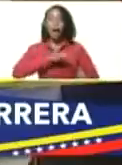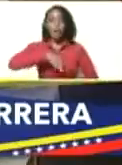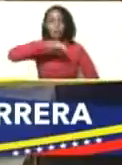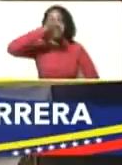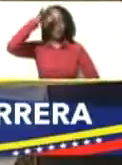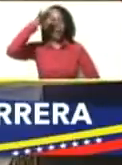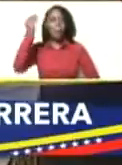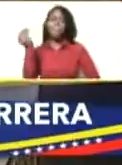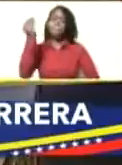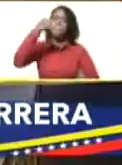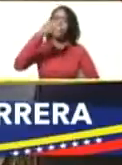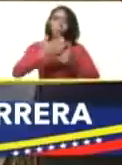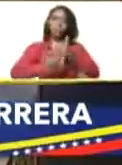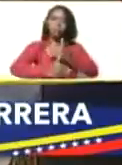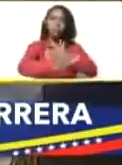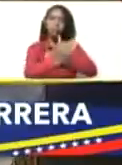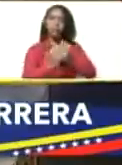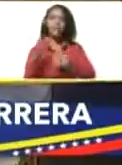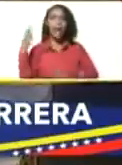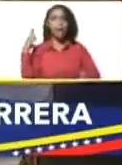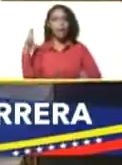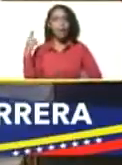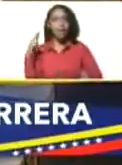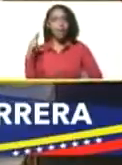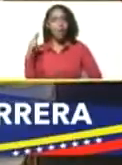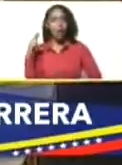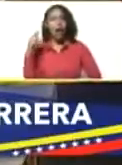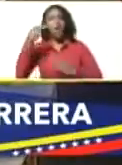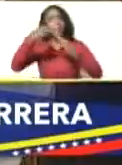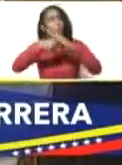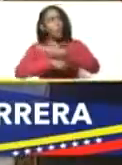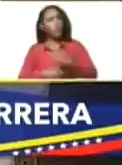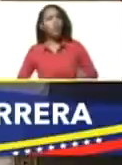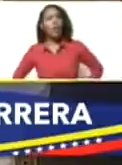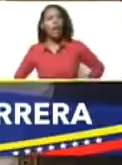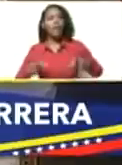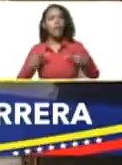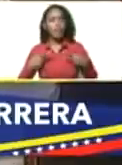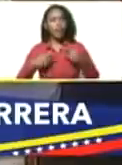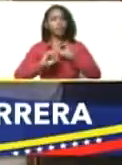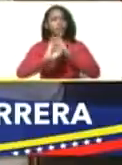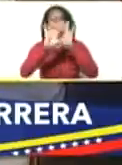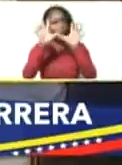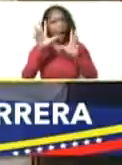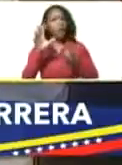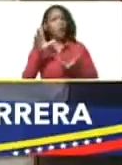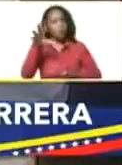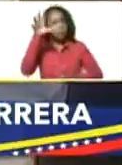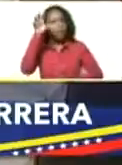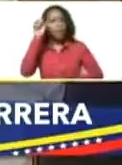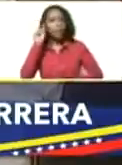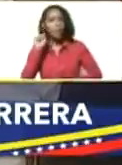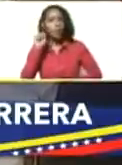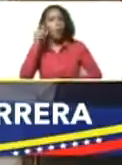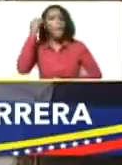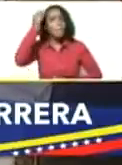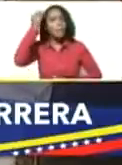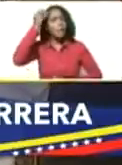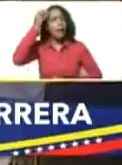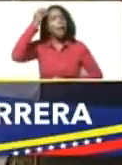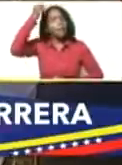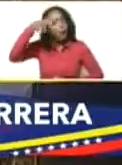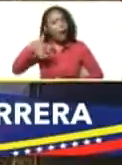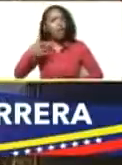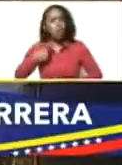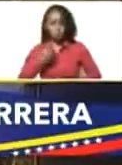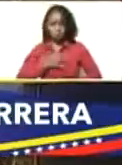mucho más allá de lo religioso, que parte de lo profundo de la vida, es una convicción es creer que yo puedo vivir como